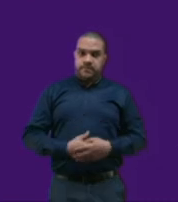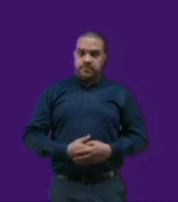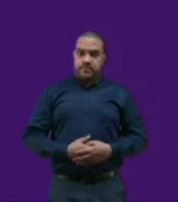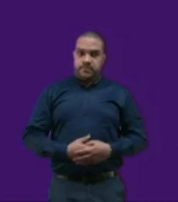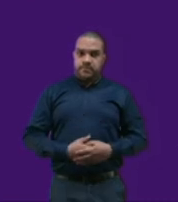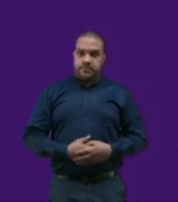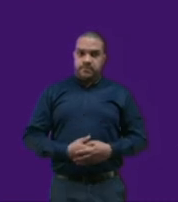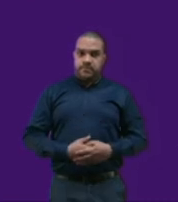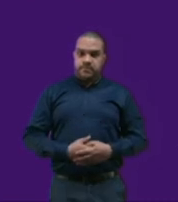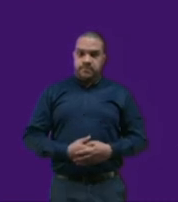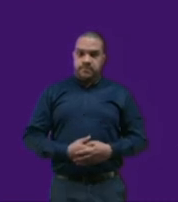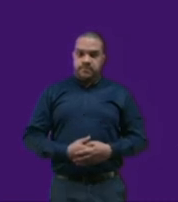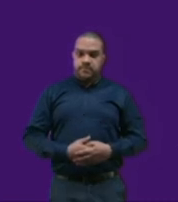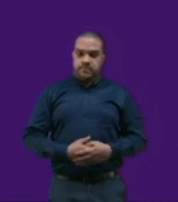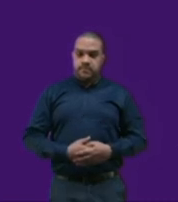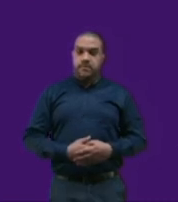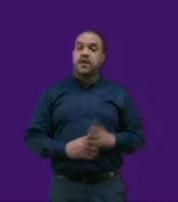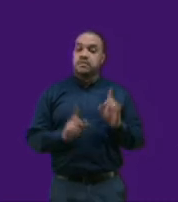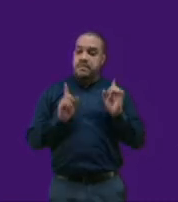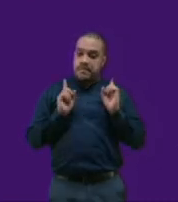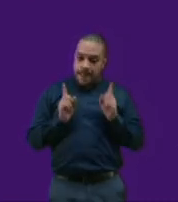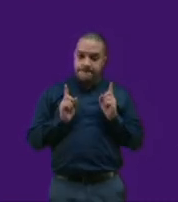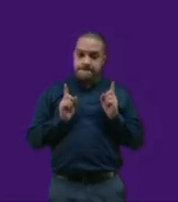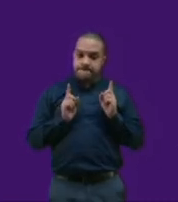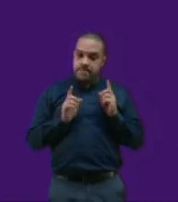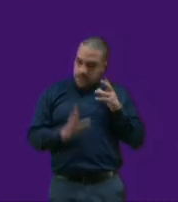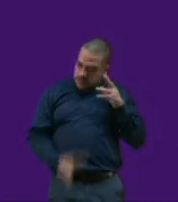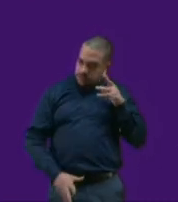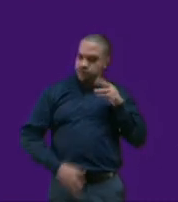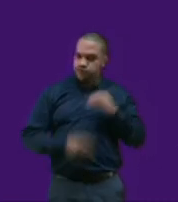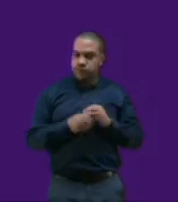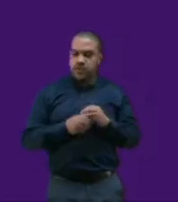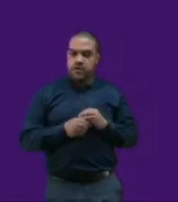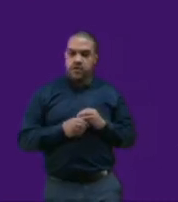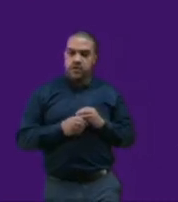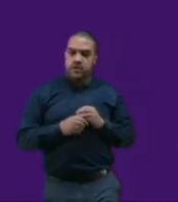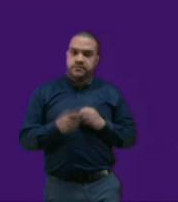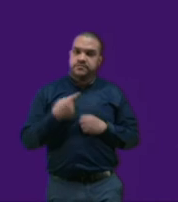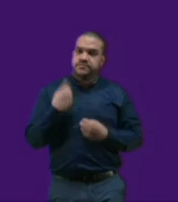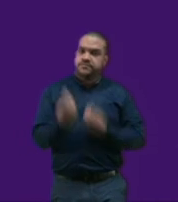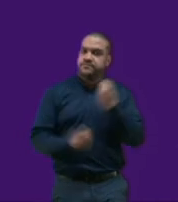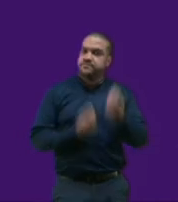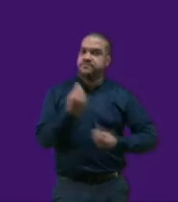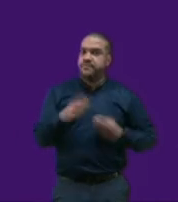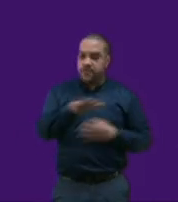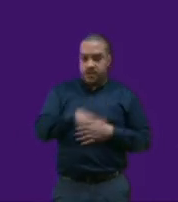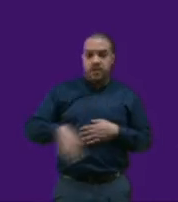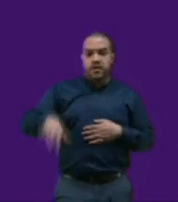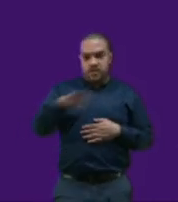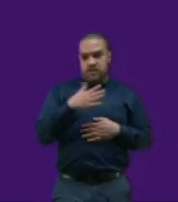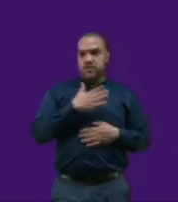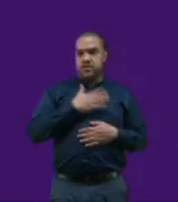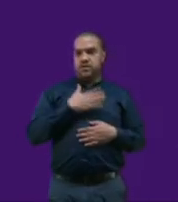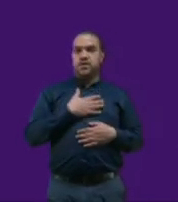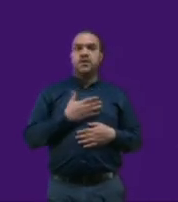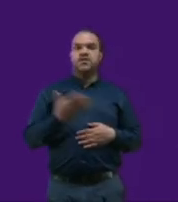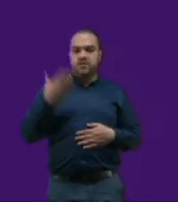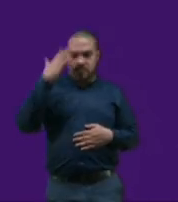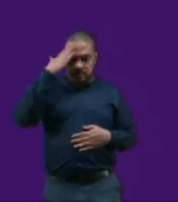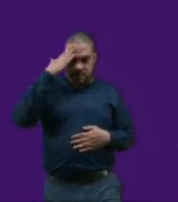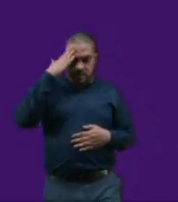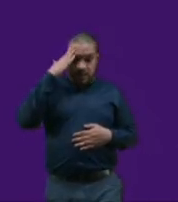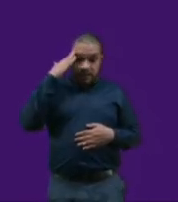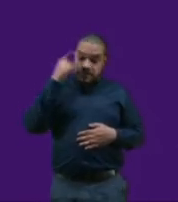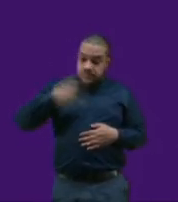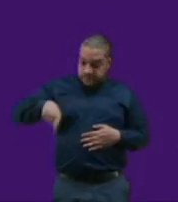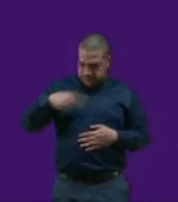algo que incluso lo podemos reconocer nosotros mismos en la firma donde yo trabajo. En